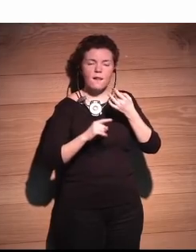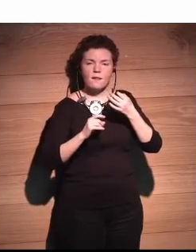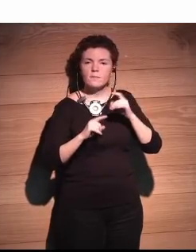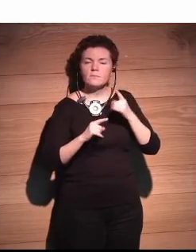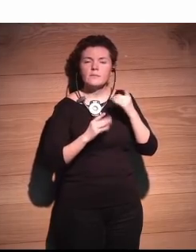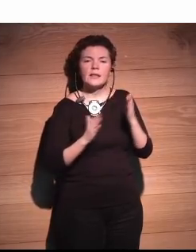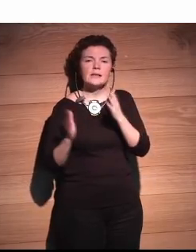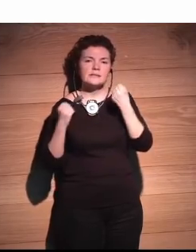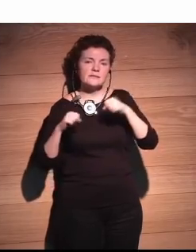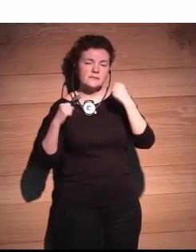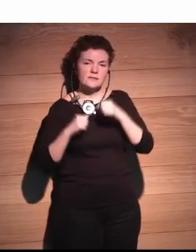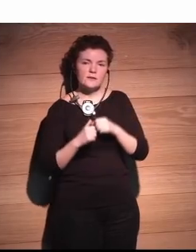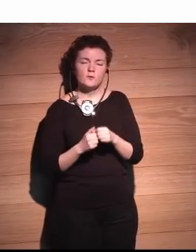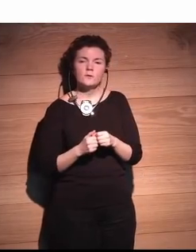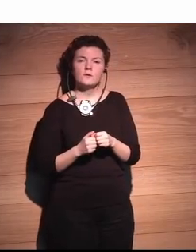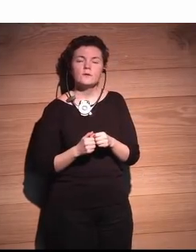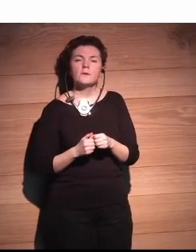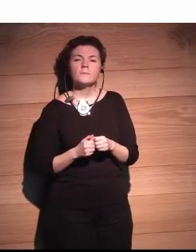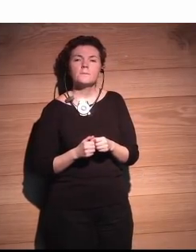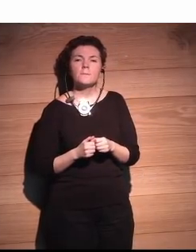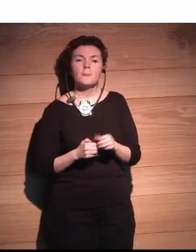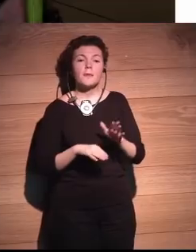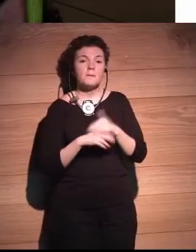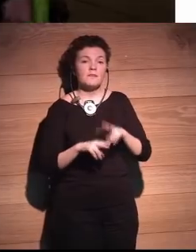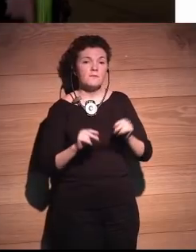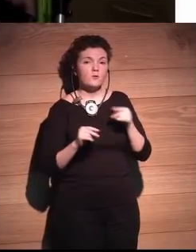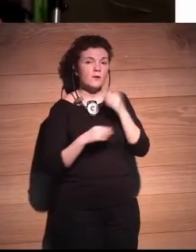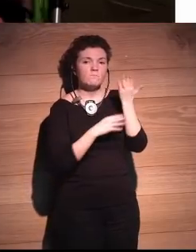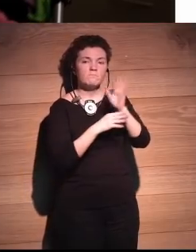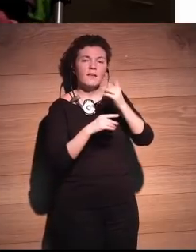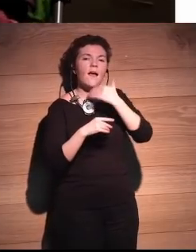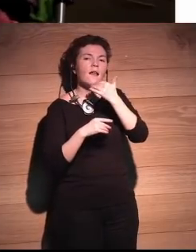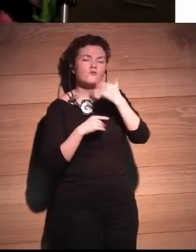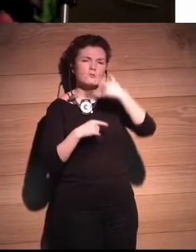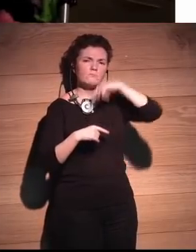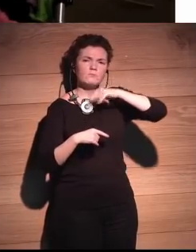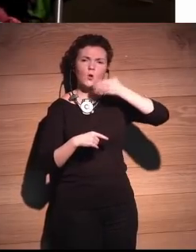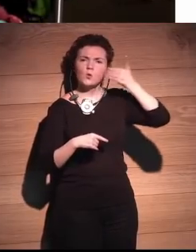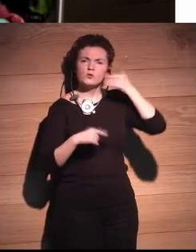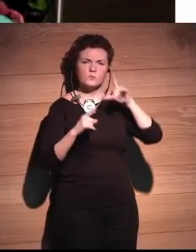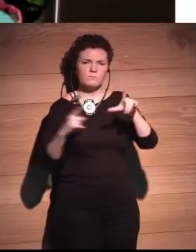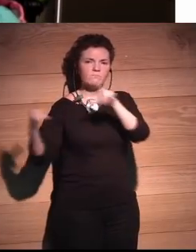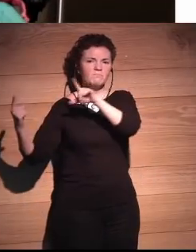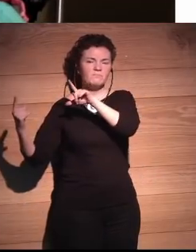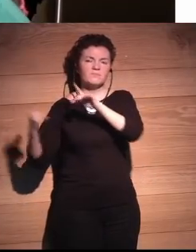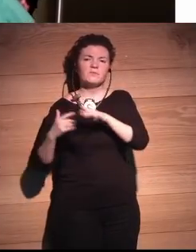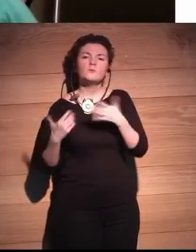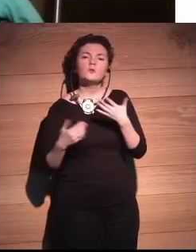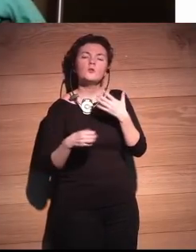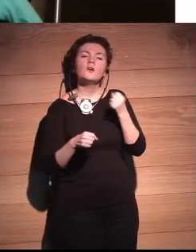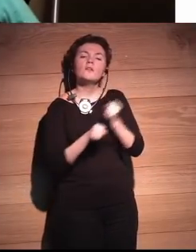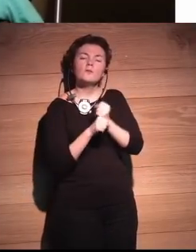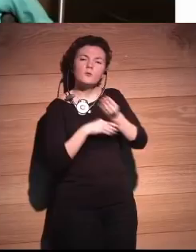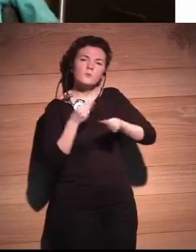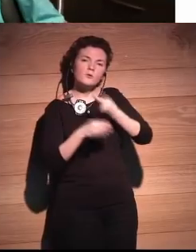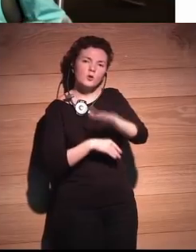ensayo con el anterior. Y para acabar les voy a mostrar algo de lo que estoy muy orgulloso en esta diapositiva, que es un trabajo que hemos